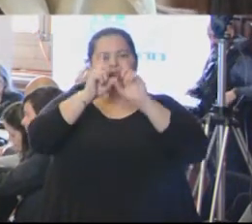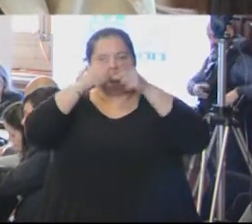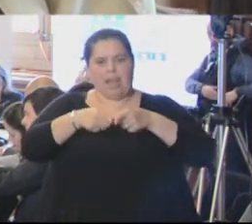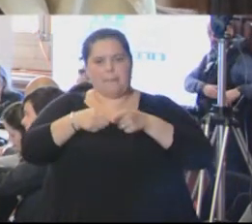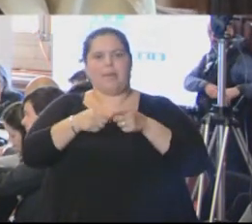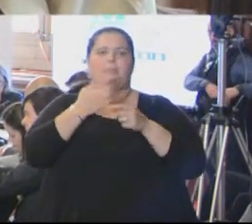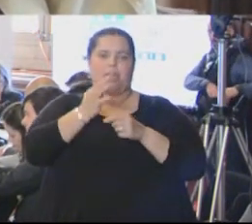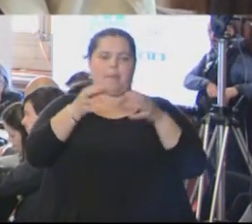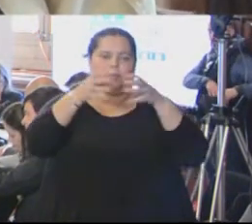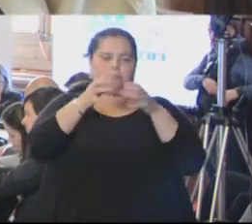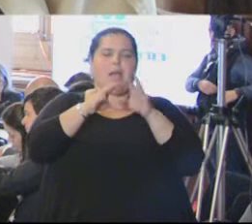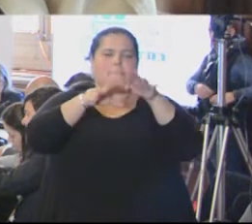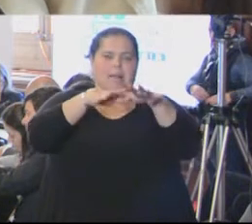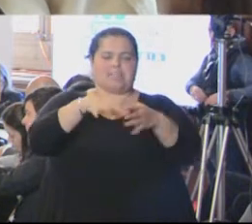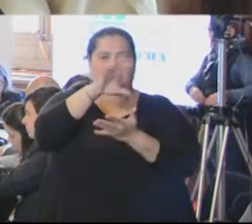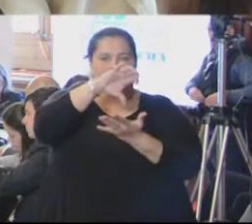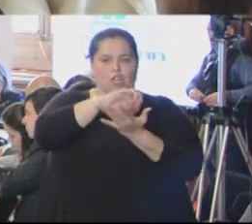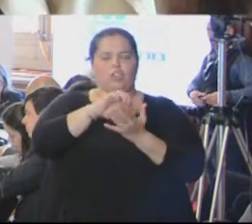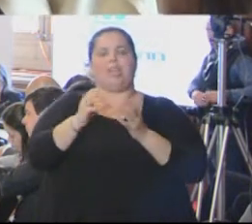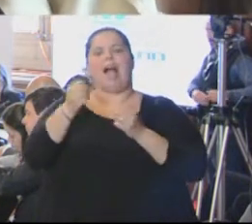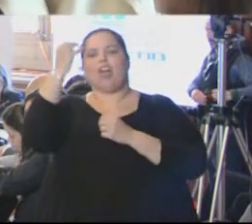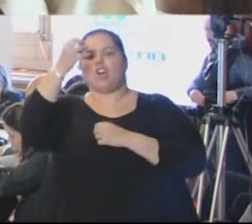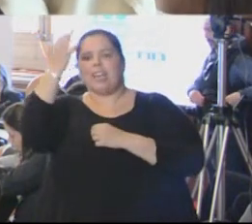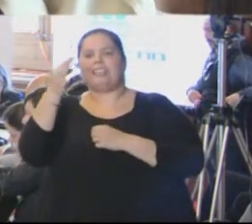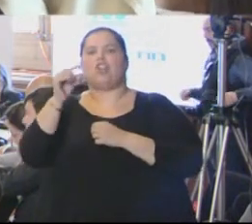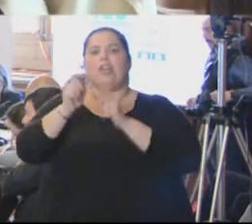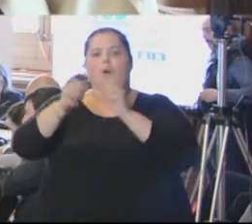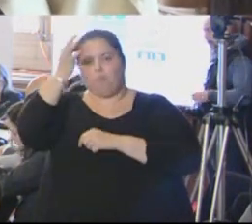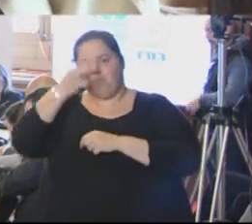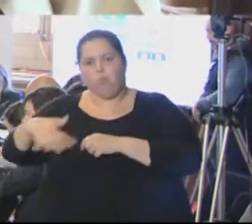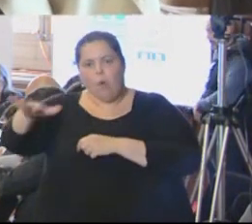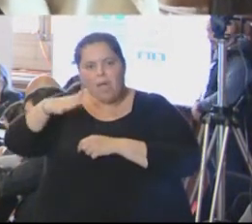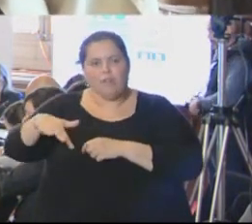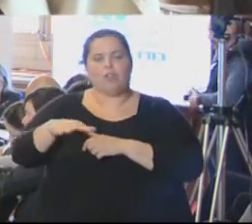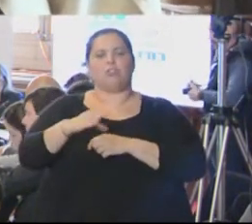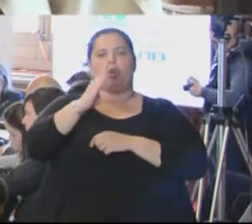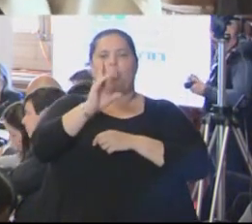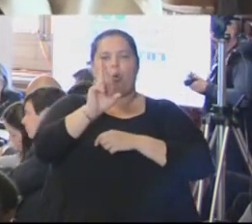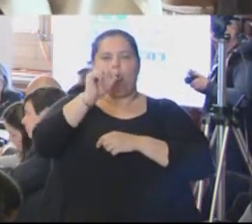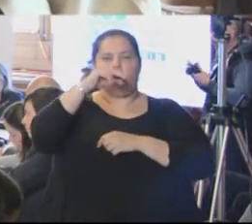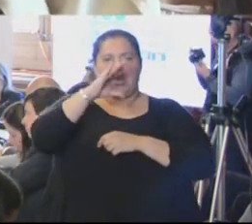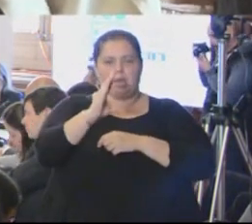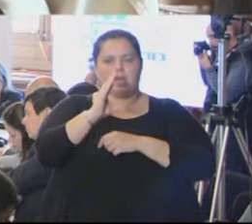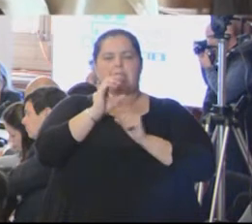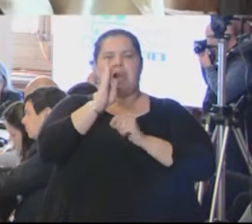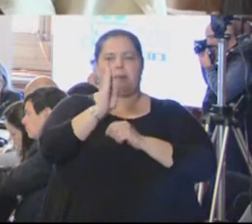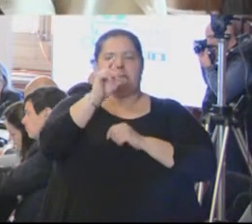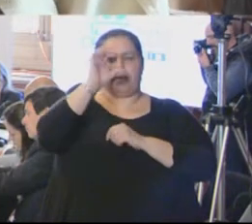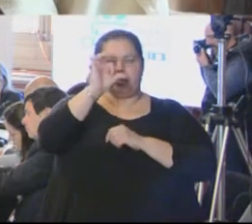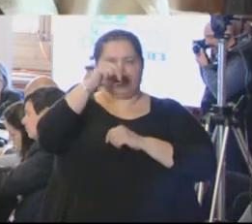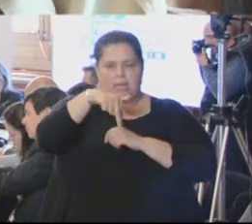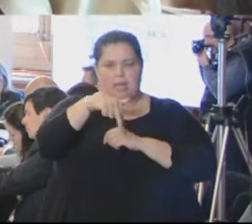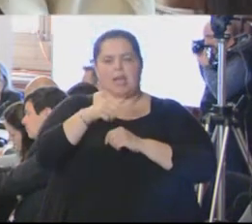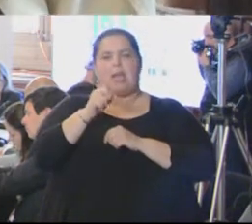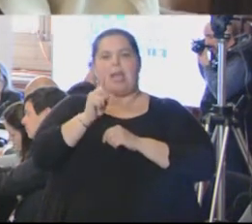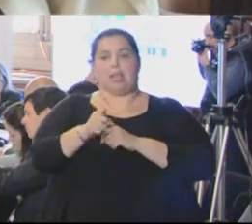Marcha Patriótica, el Congreso de los Pueblos, la UNIC y el PSN. El modo de cometer